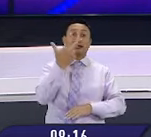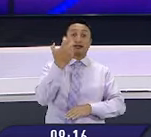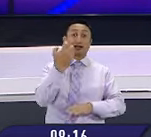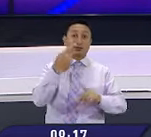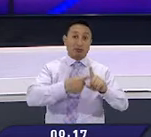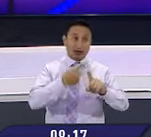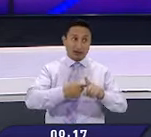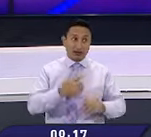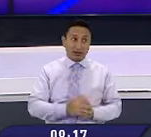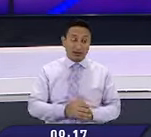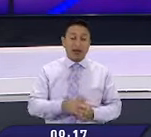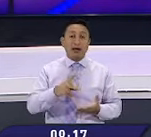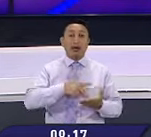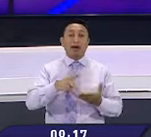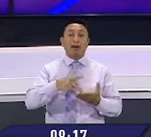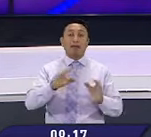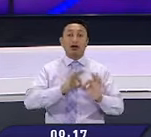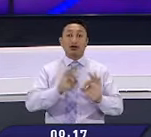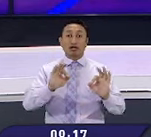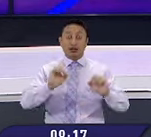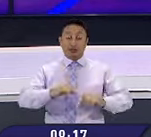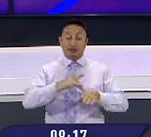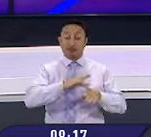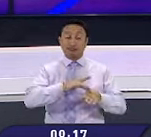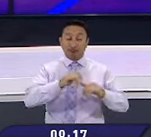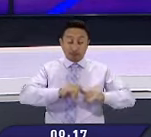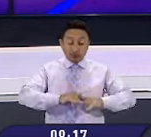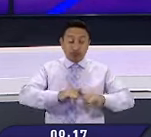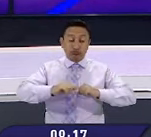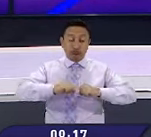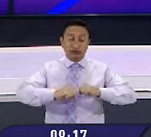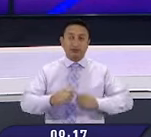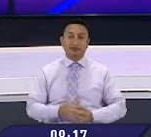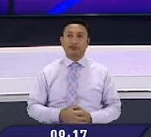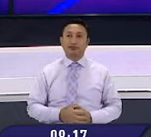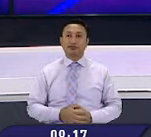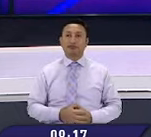que esta falta de pagos pondría en riesgo la continuidad de sus servicios.